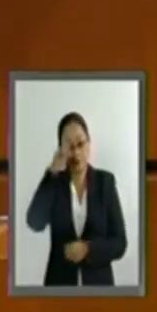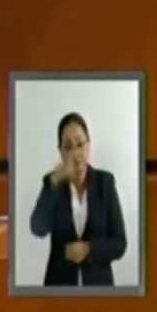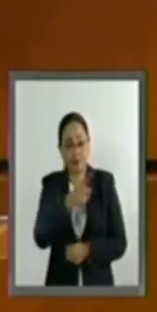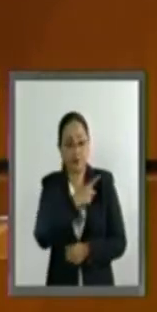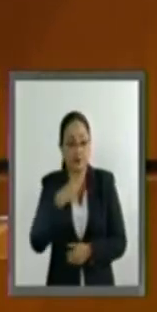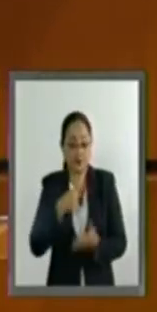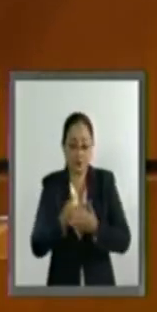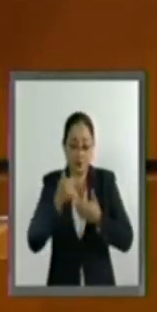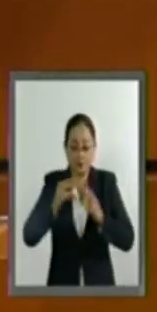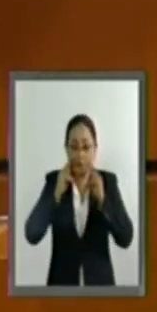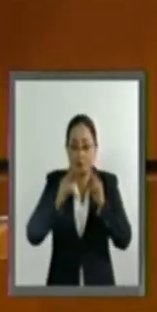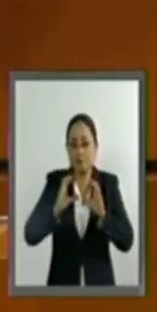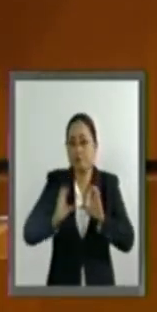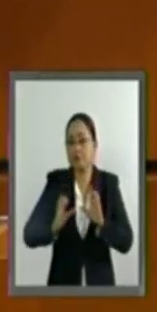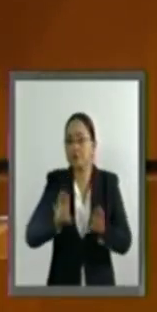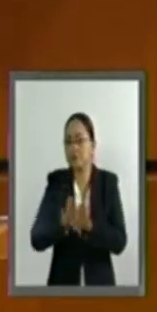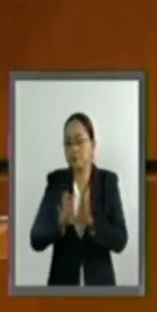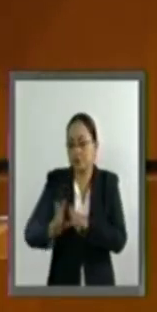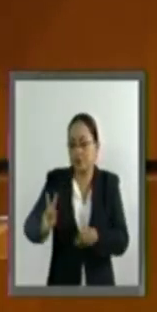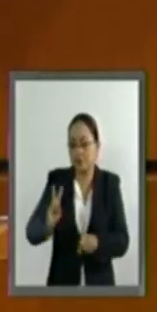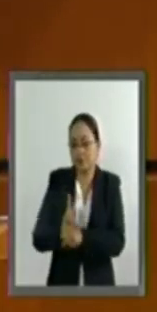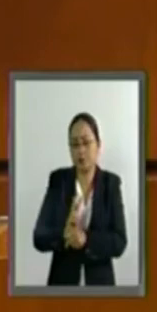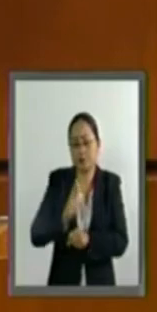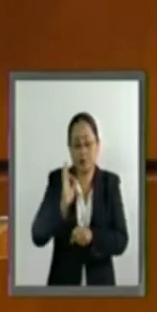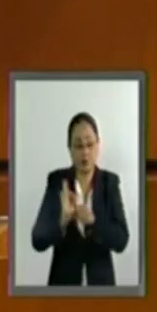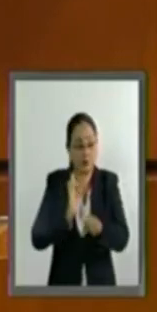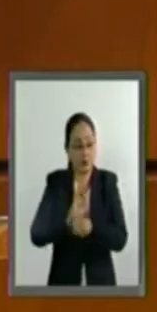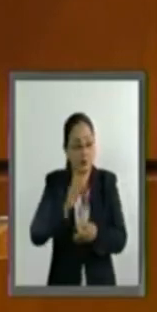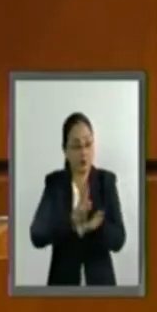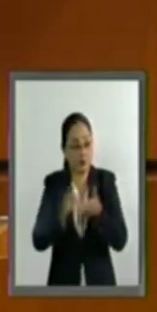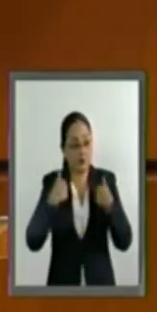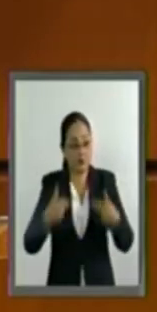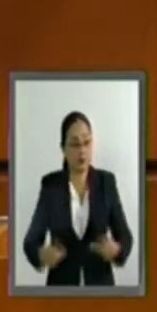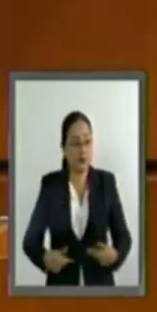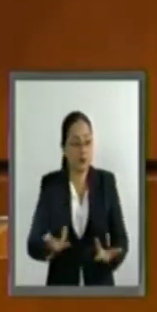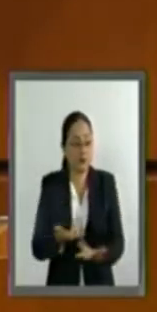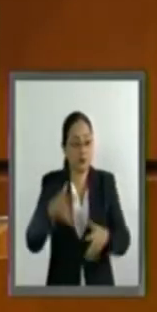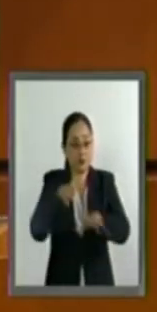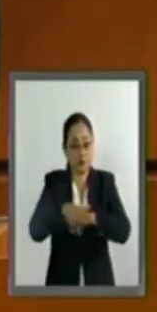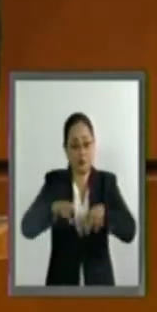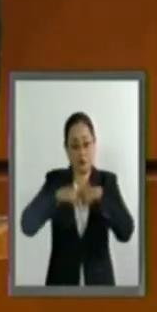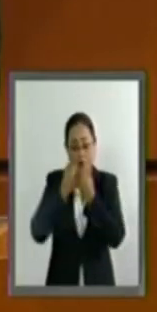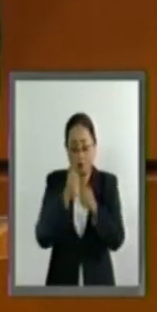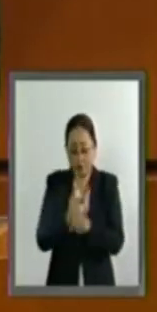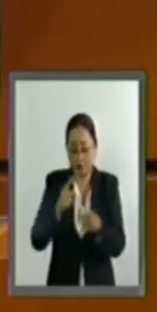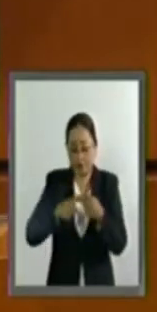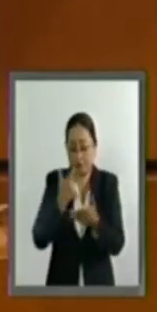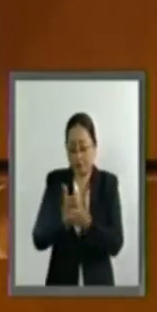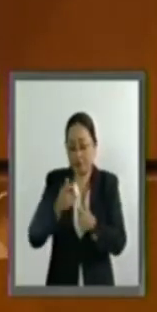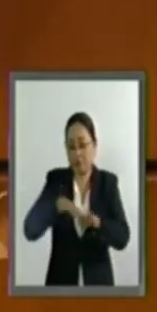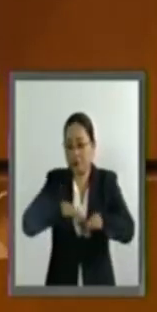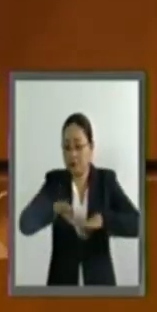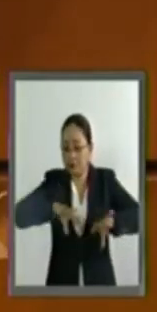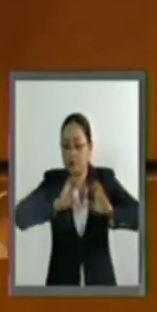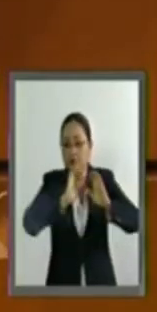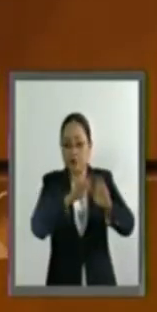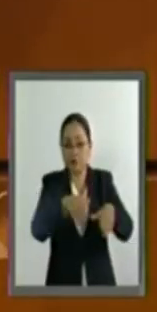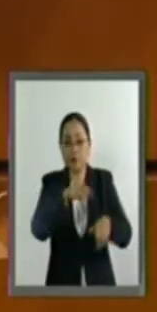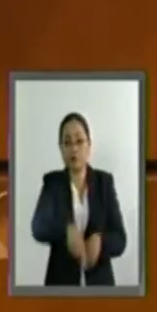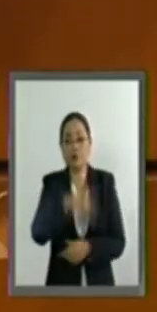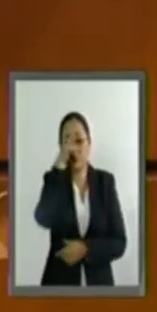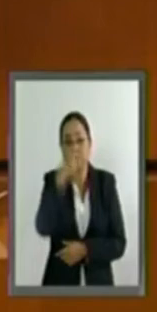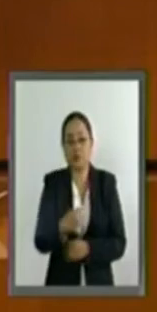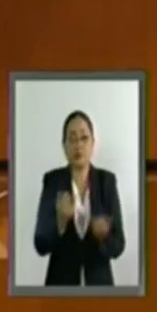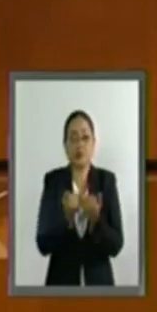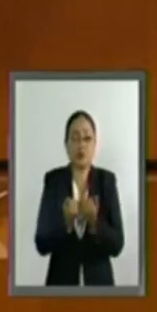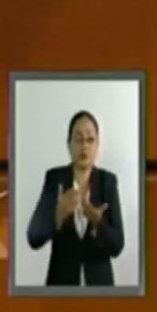prevenga para garantizar la protección de los derechos humanos, su reinserción social, económica y productiva en nuestro país y